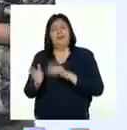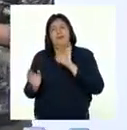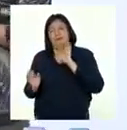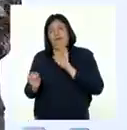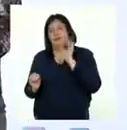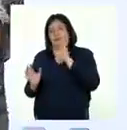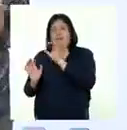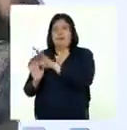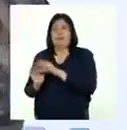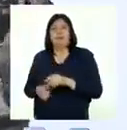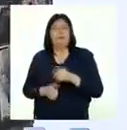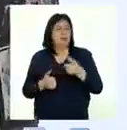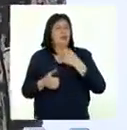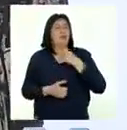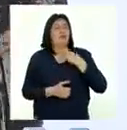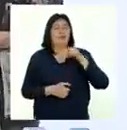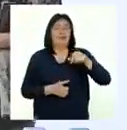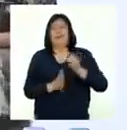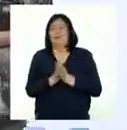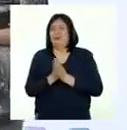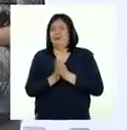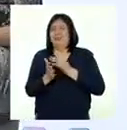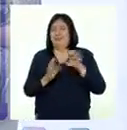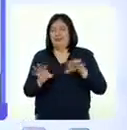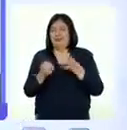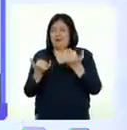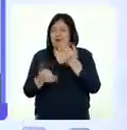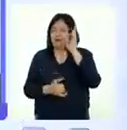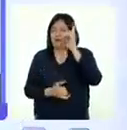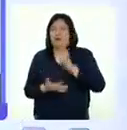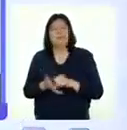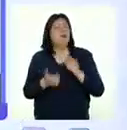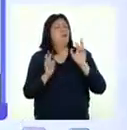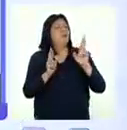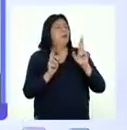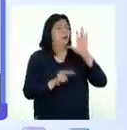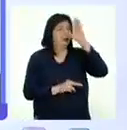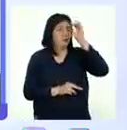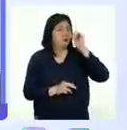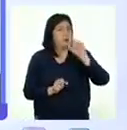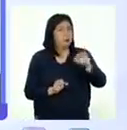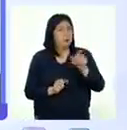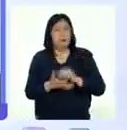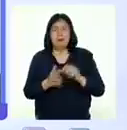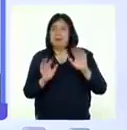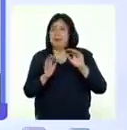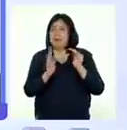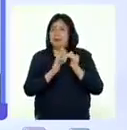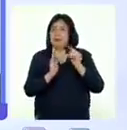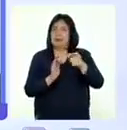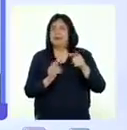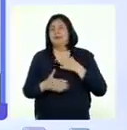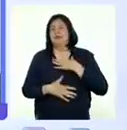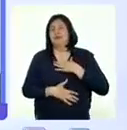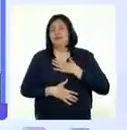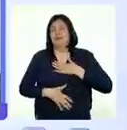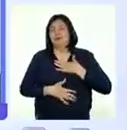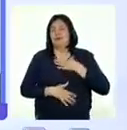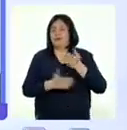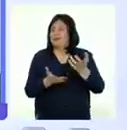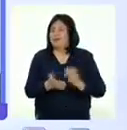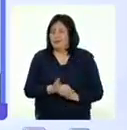residuos. Me ha encantado esta actividad, profesora. Espero que los chicos y chicas en casa también lo